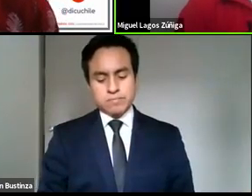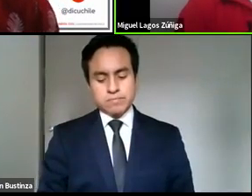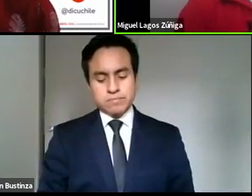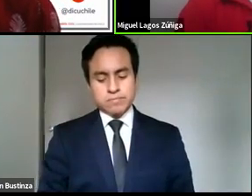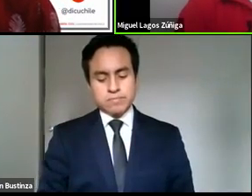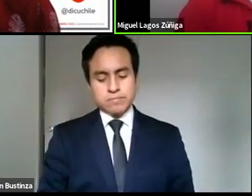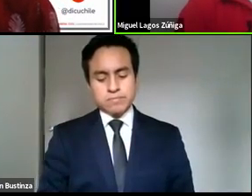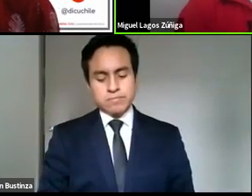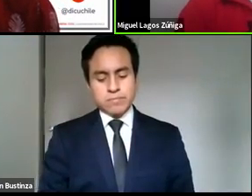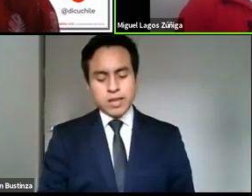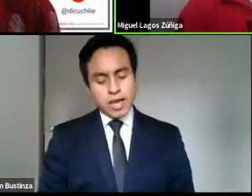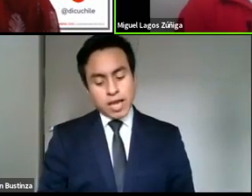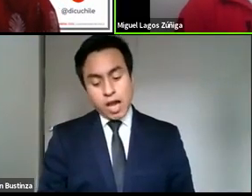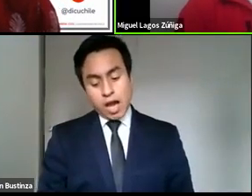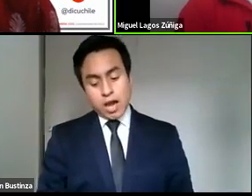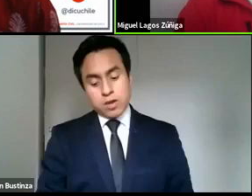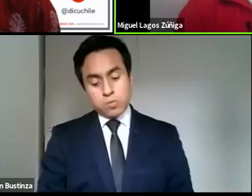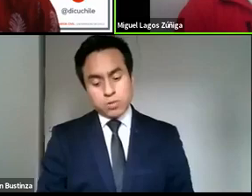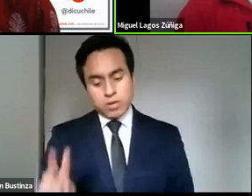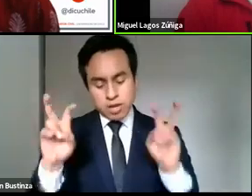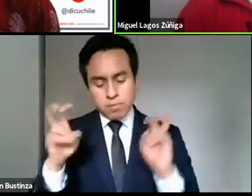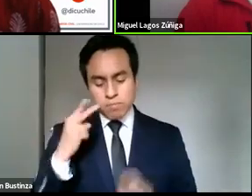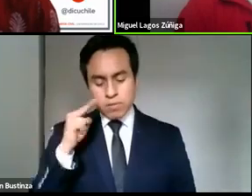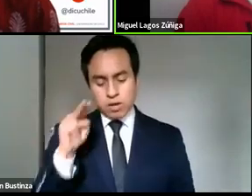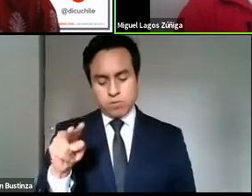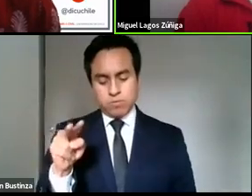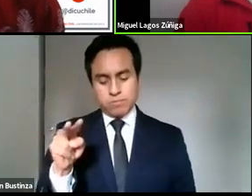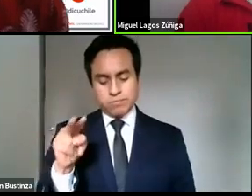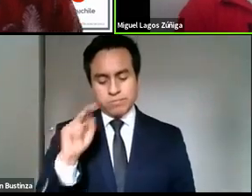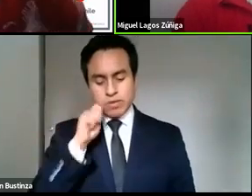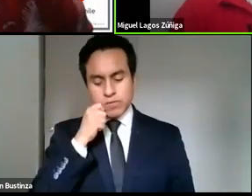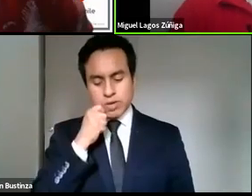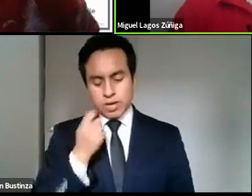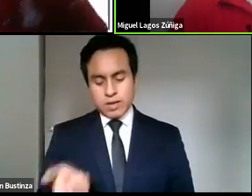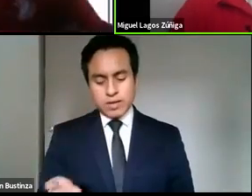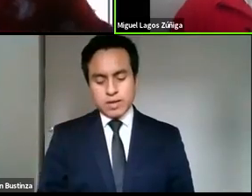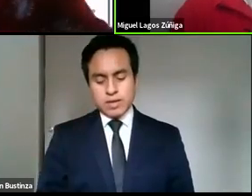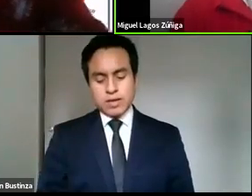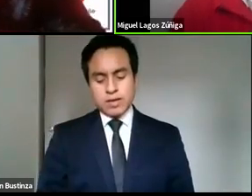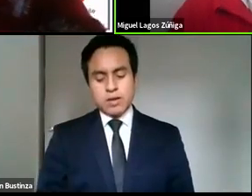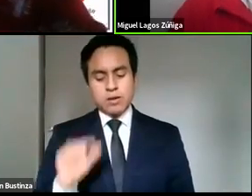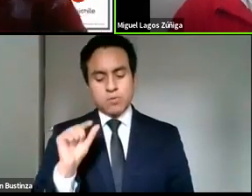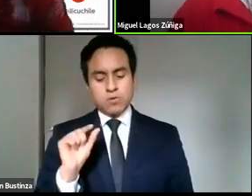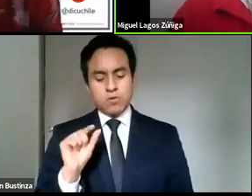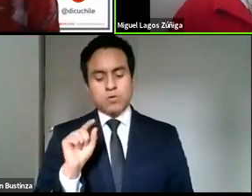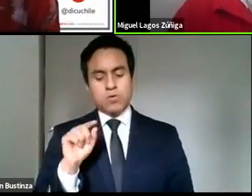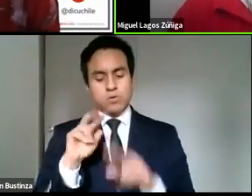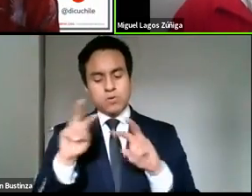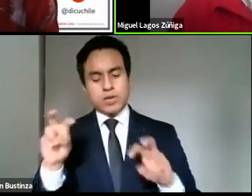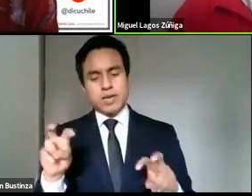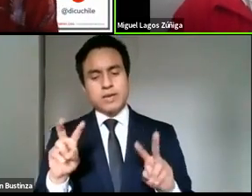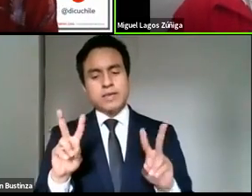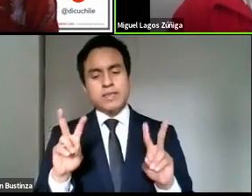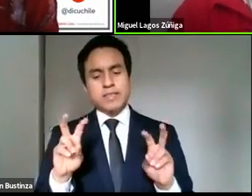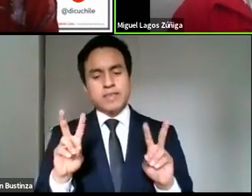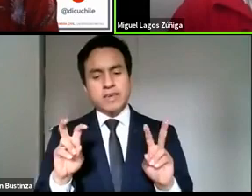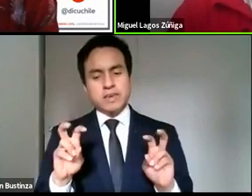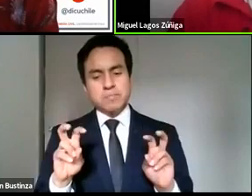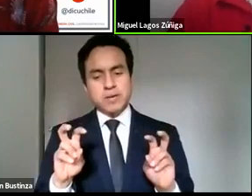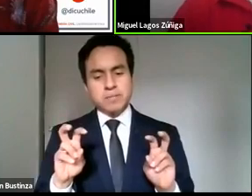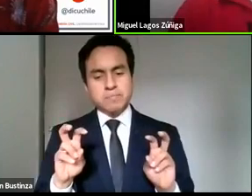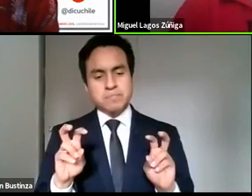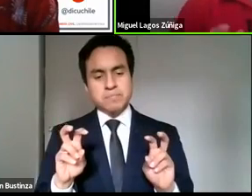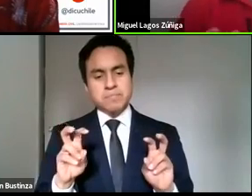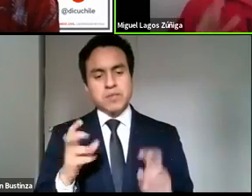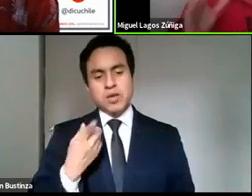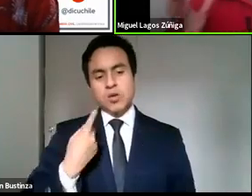Hay un tema que yo no toqué, que es el tema que, o sea, lo toqué parcialmente, que es el tema de, claro,